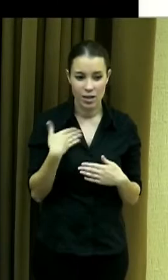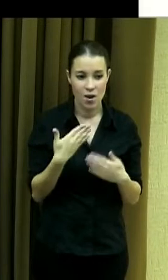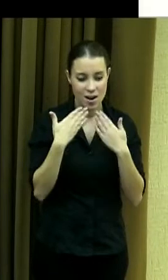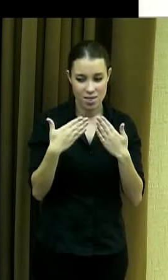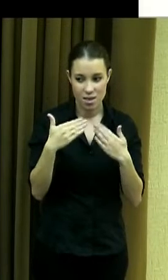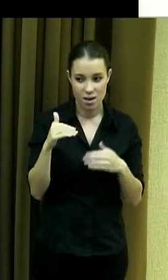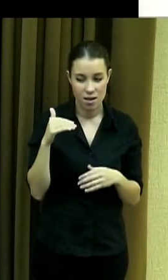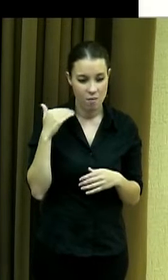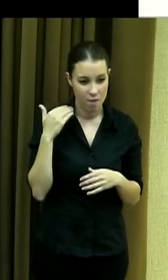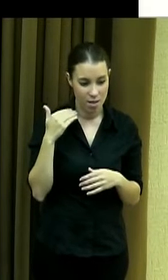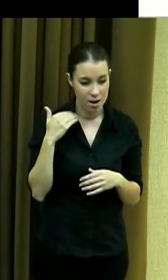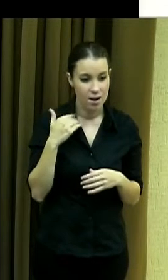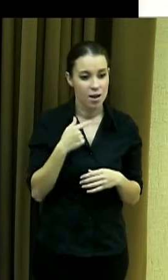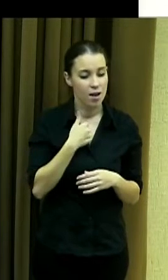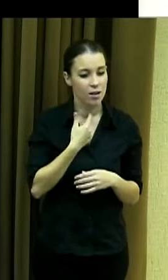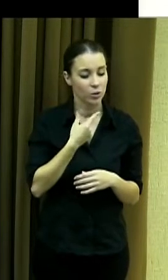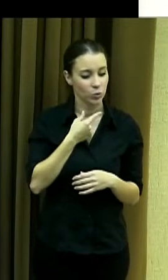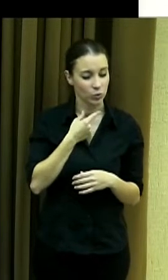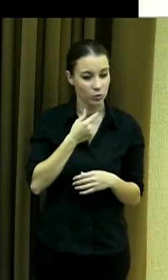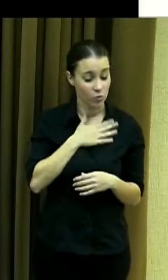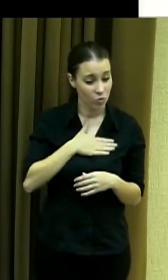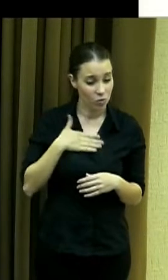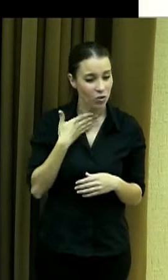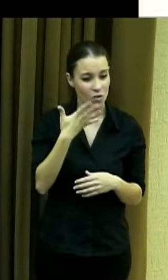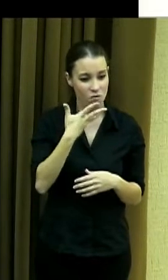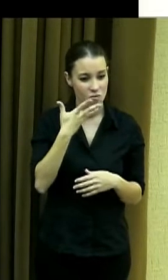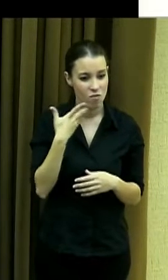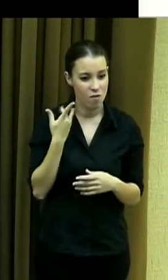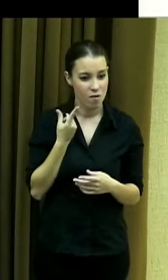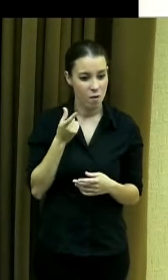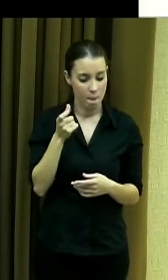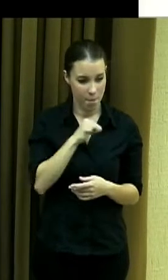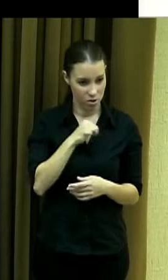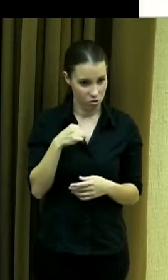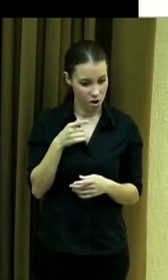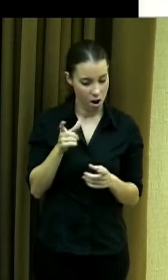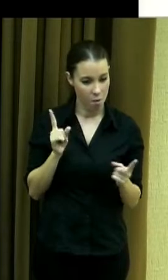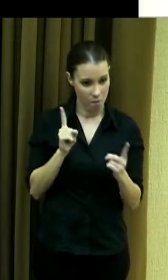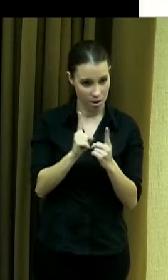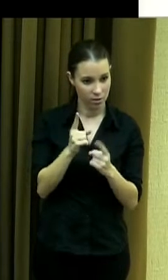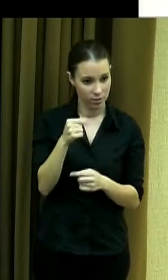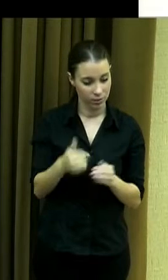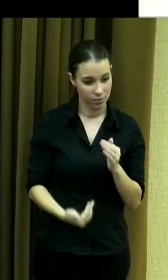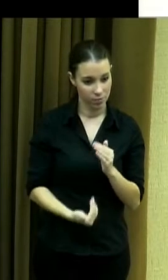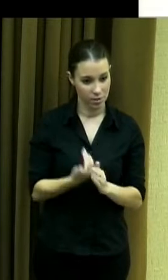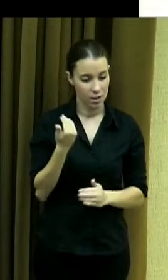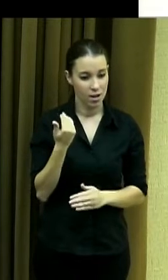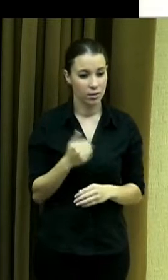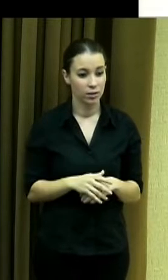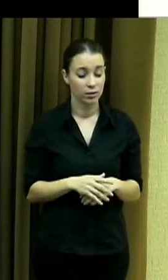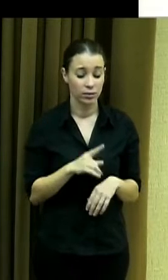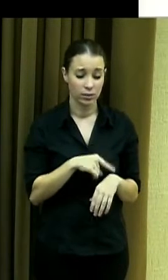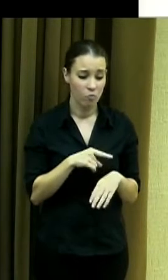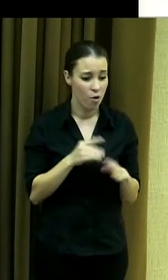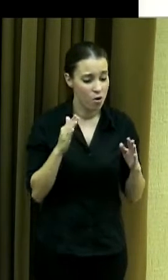Magdalena, a la que he tenido el gusto de conocer personalmente esta mañana. Y bueno, sin más, sé que vamos mal de tiempo,